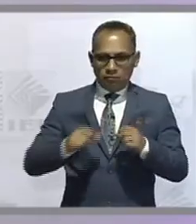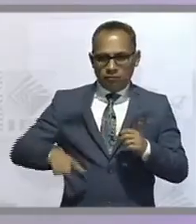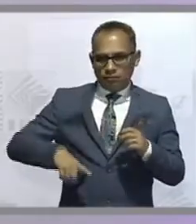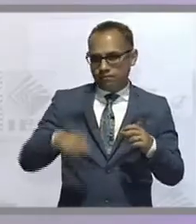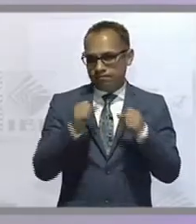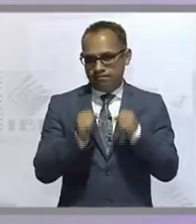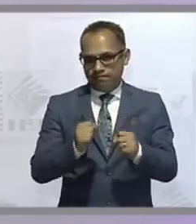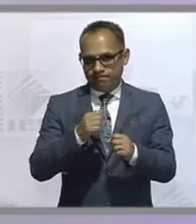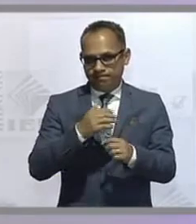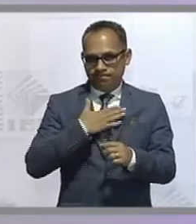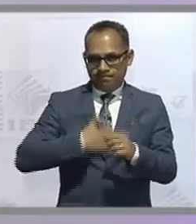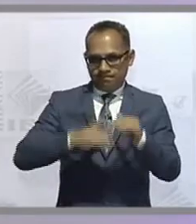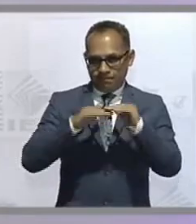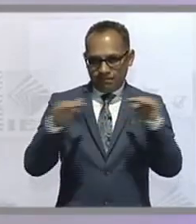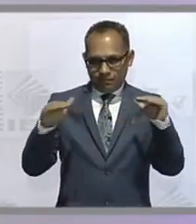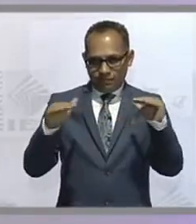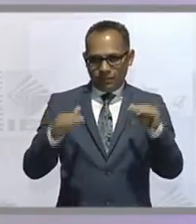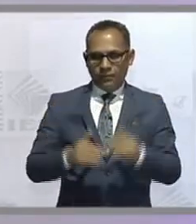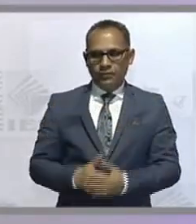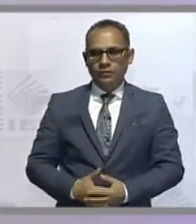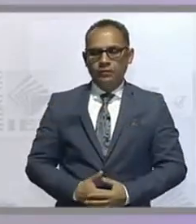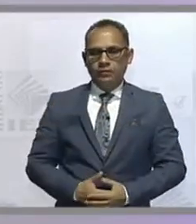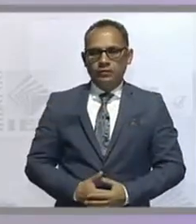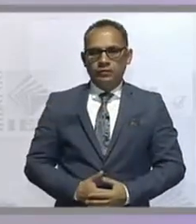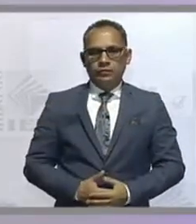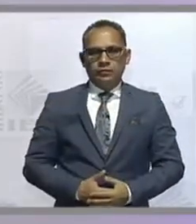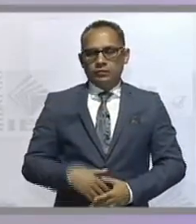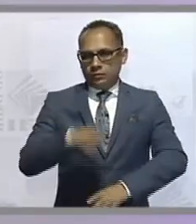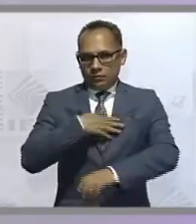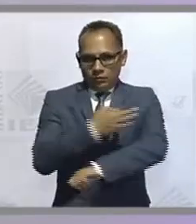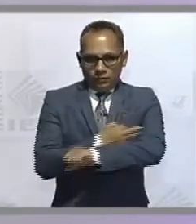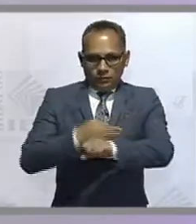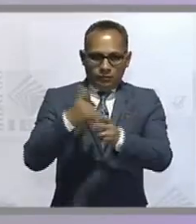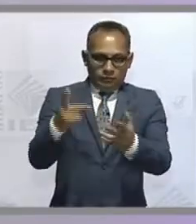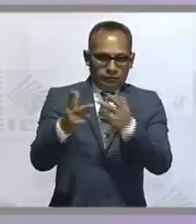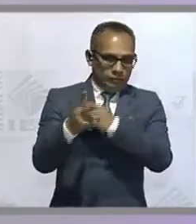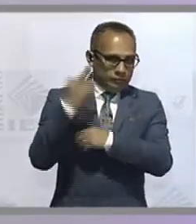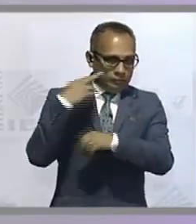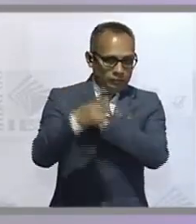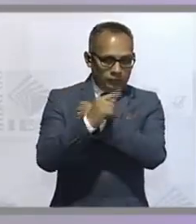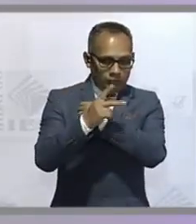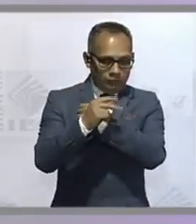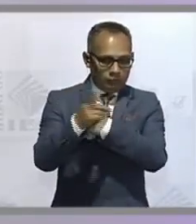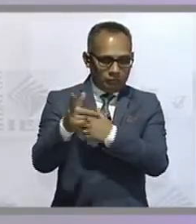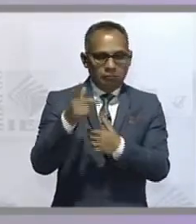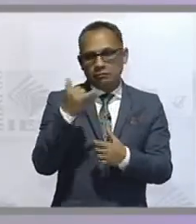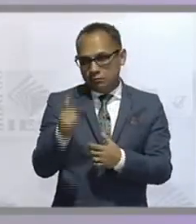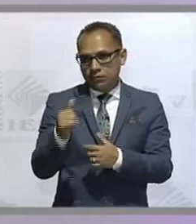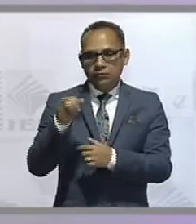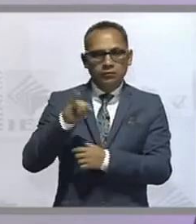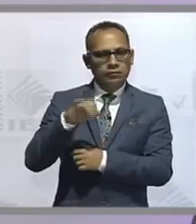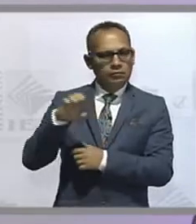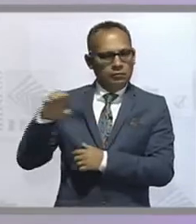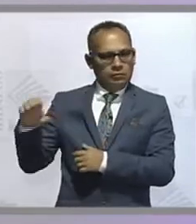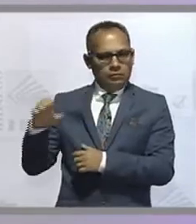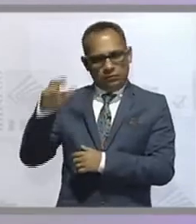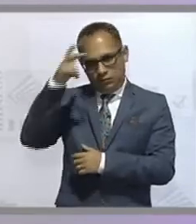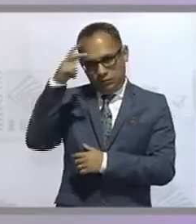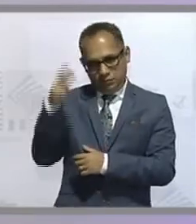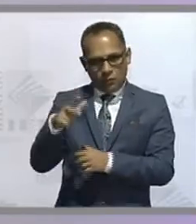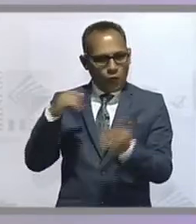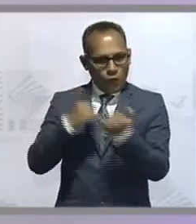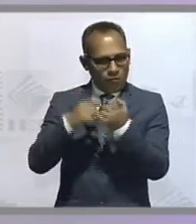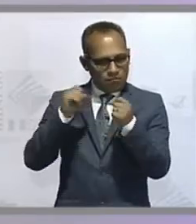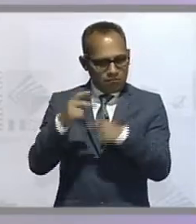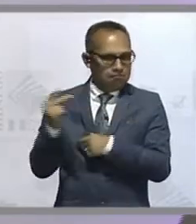buenas tardes agradeciendo a radiotelevisión hidalgo y al instituto estatal electoral de hidalgo por tan significativo